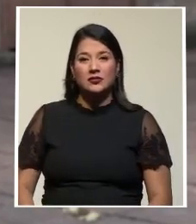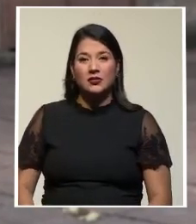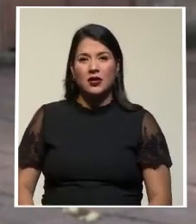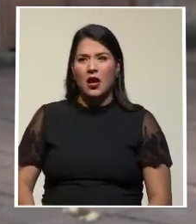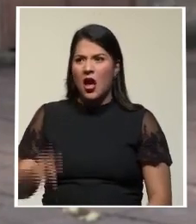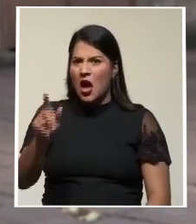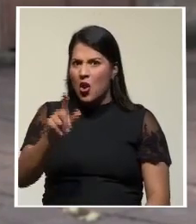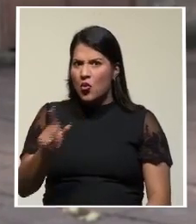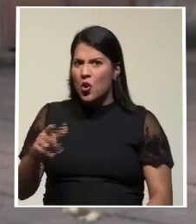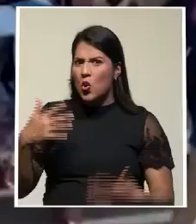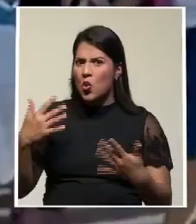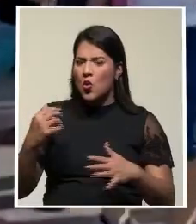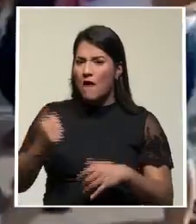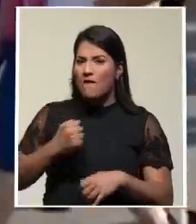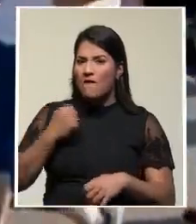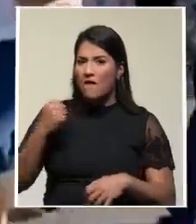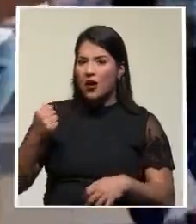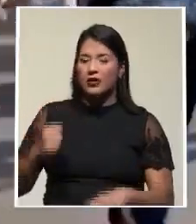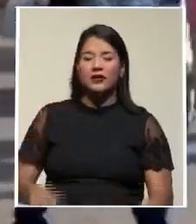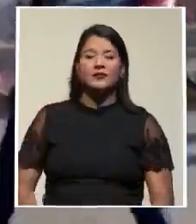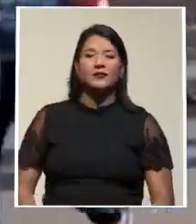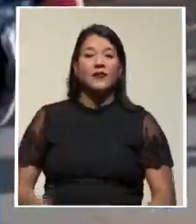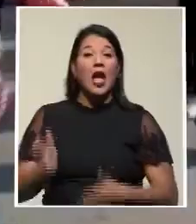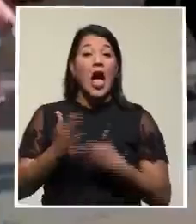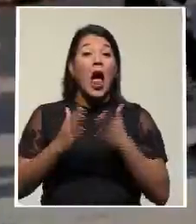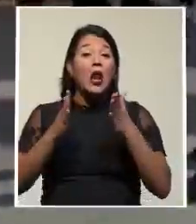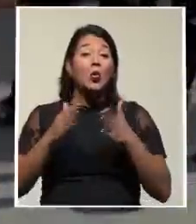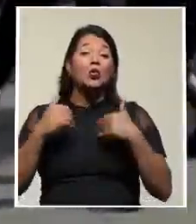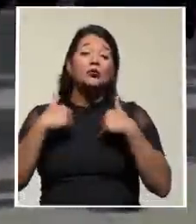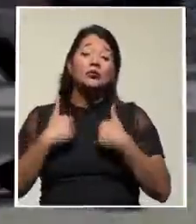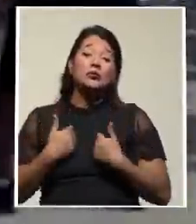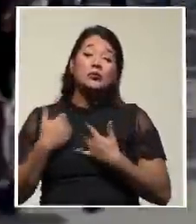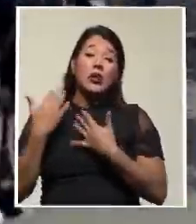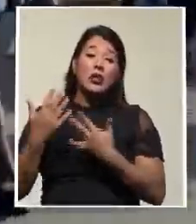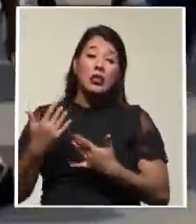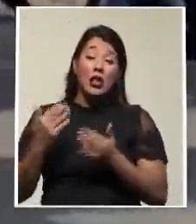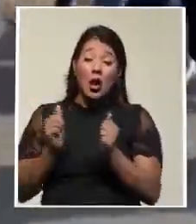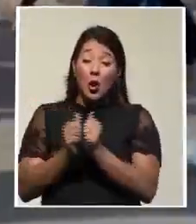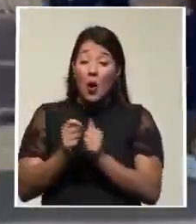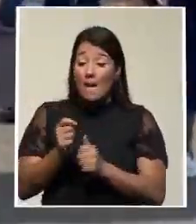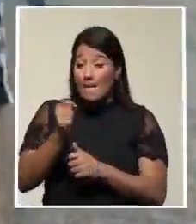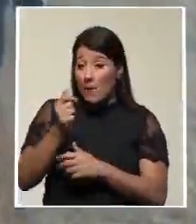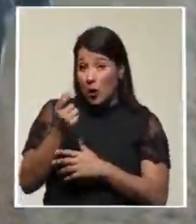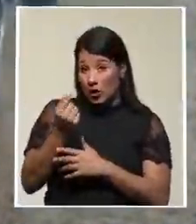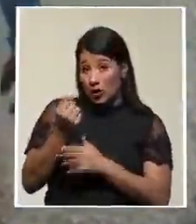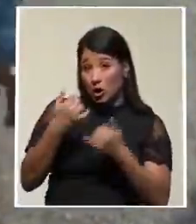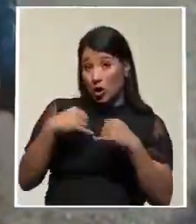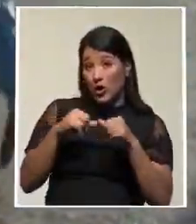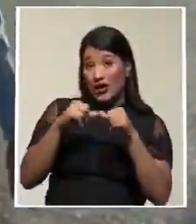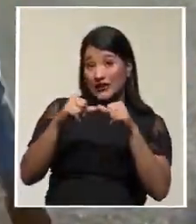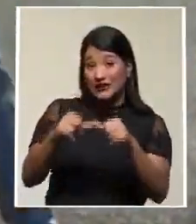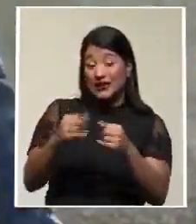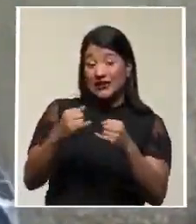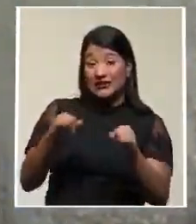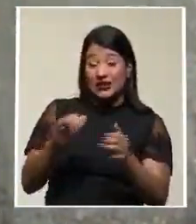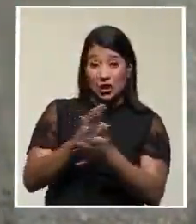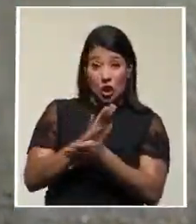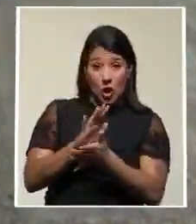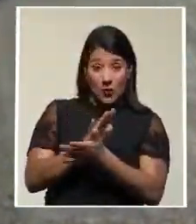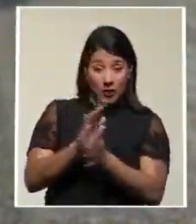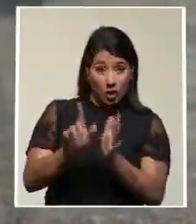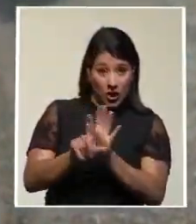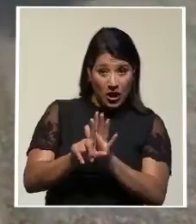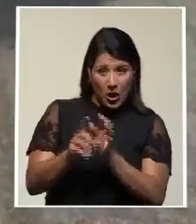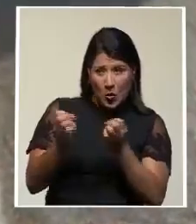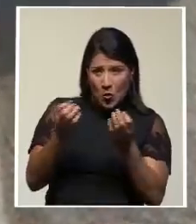muy fuerte. Algunos, cansados de esperar y con el poco dinero que cargan, continúan su marcha indocumentados. Cientos